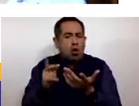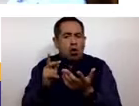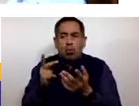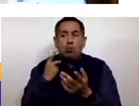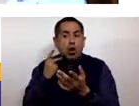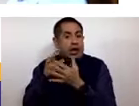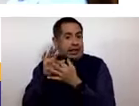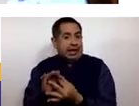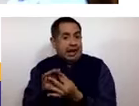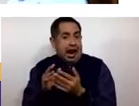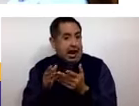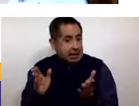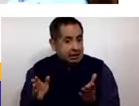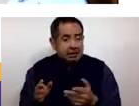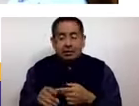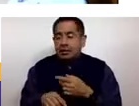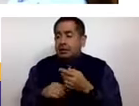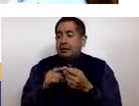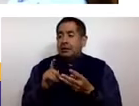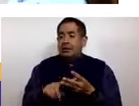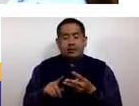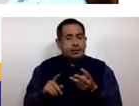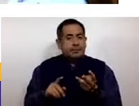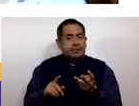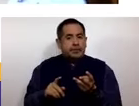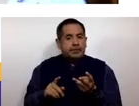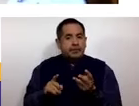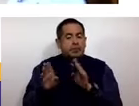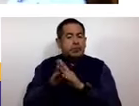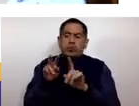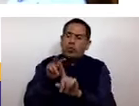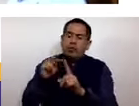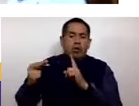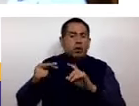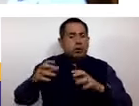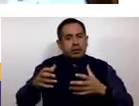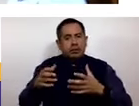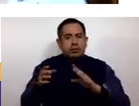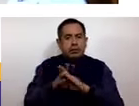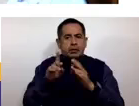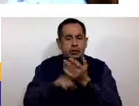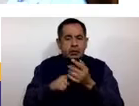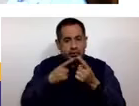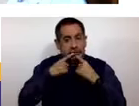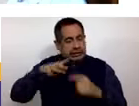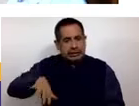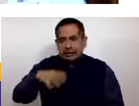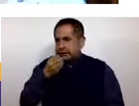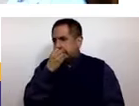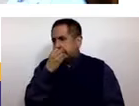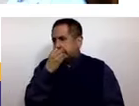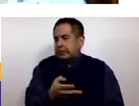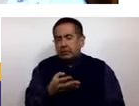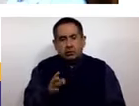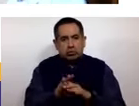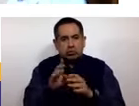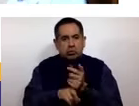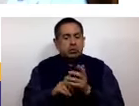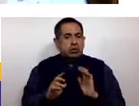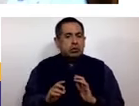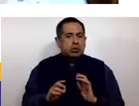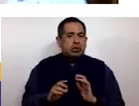política pública, el enfoque que me encantó además de cómo, y que además estamos